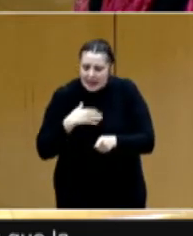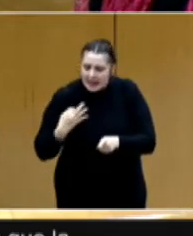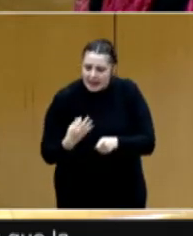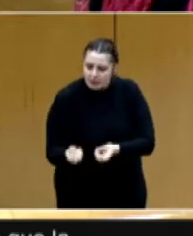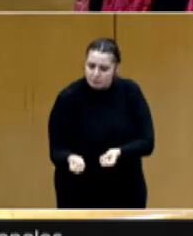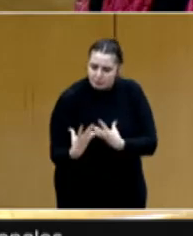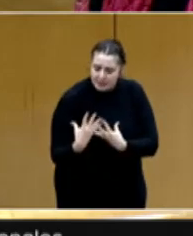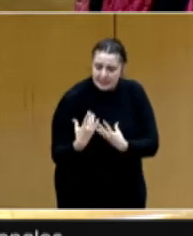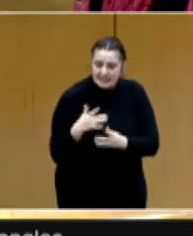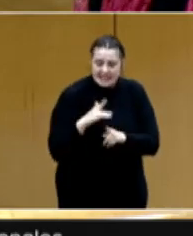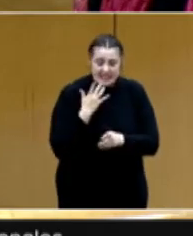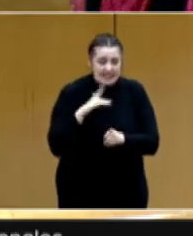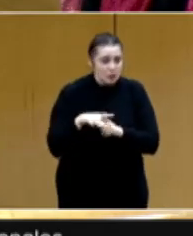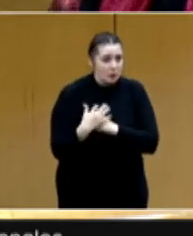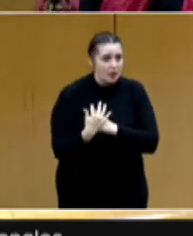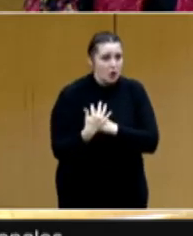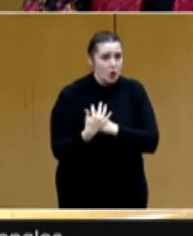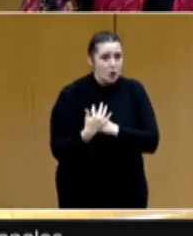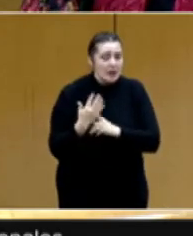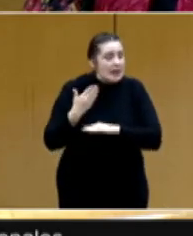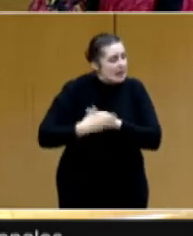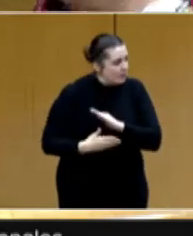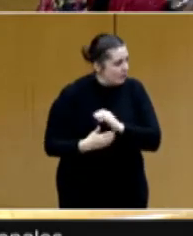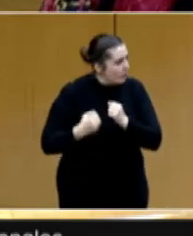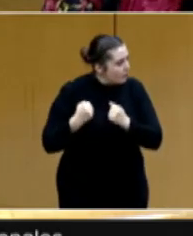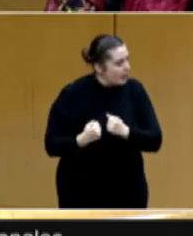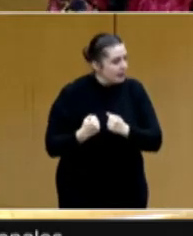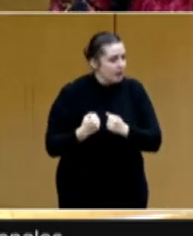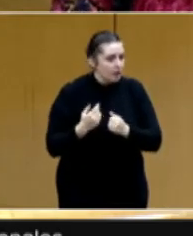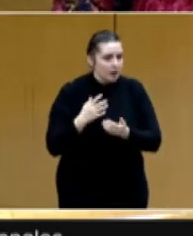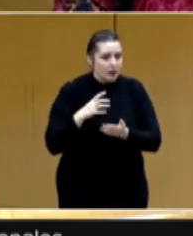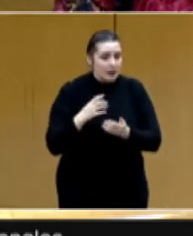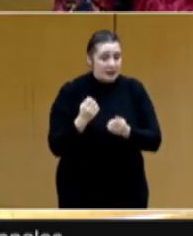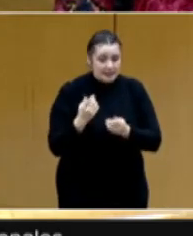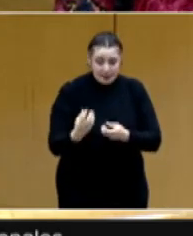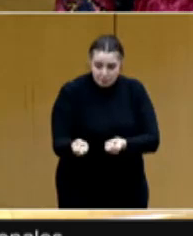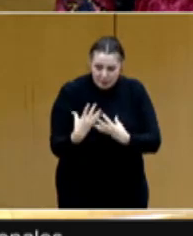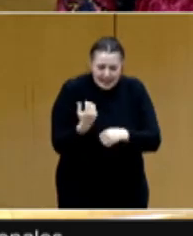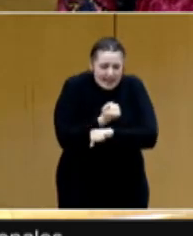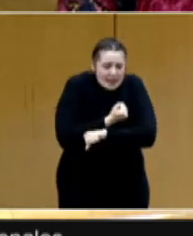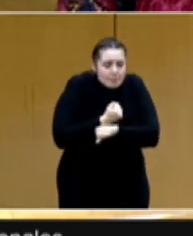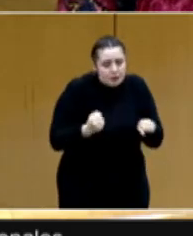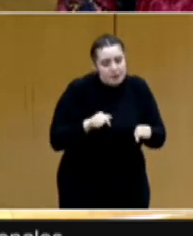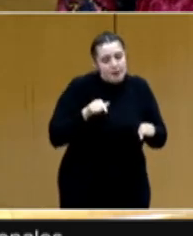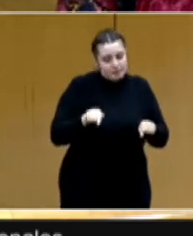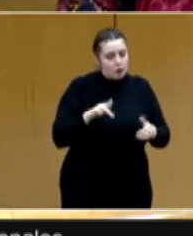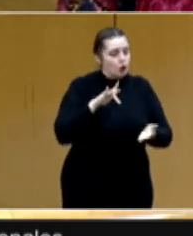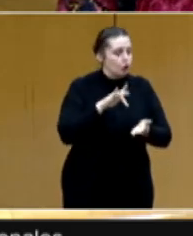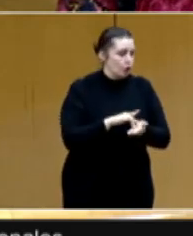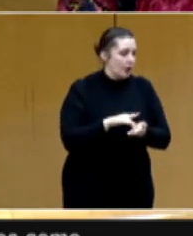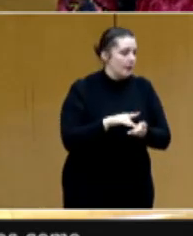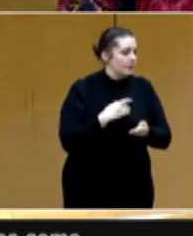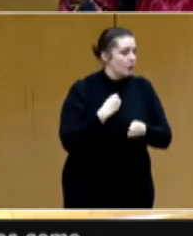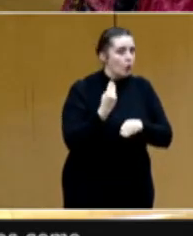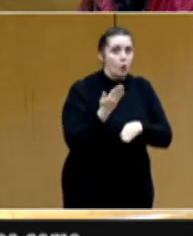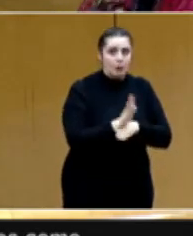en situaciones límites como Bueno pues en los juzgados vemos mucho en este tipo de asuntos aproximadamente